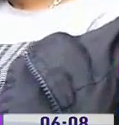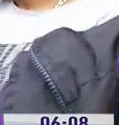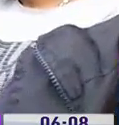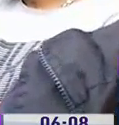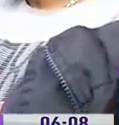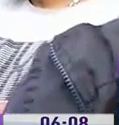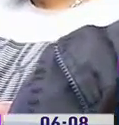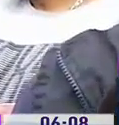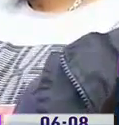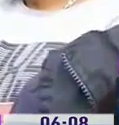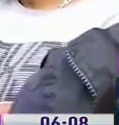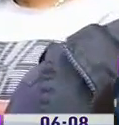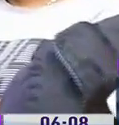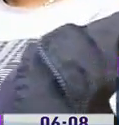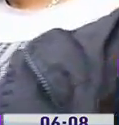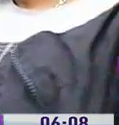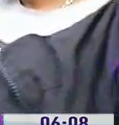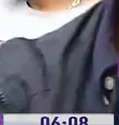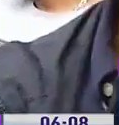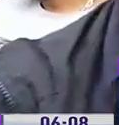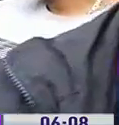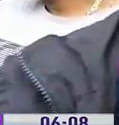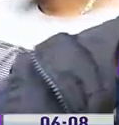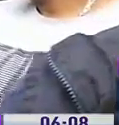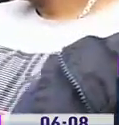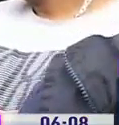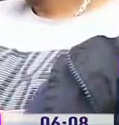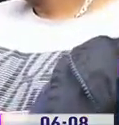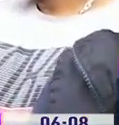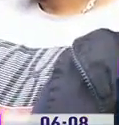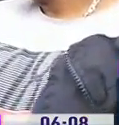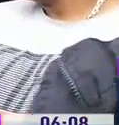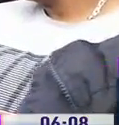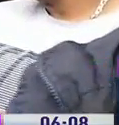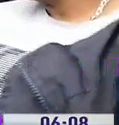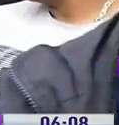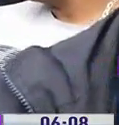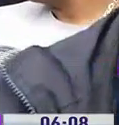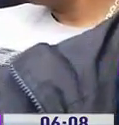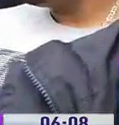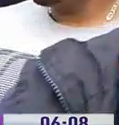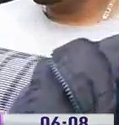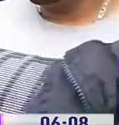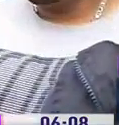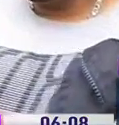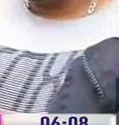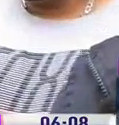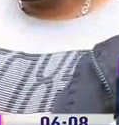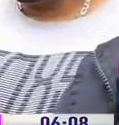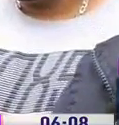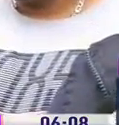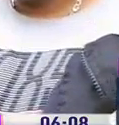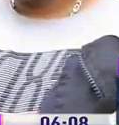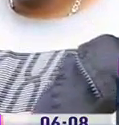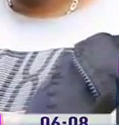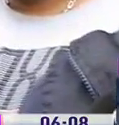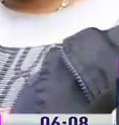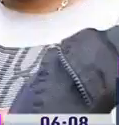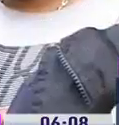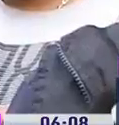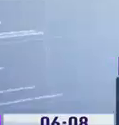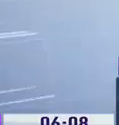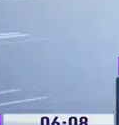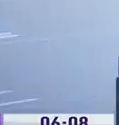y desde la gobernación del Guayas no vamos a permitir, no vamos a tolerar que se quiera ver la cara a la ciudadanía. La ciudadanía tiene que comprar a un precio